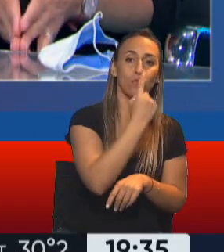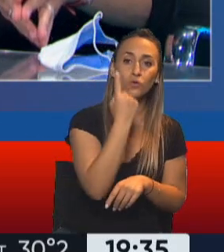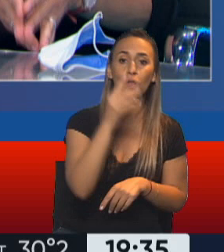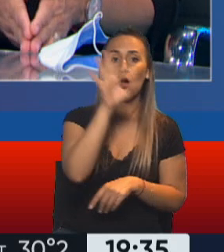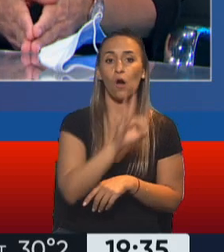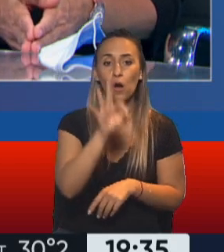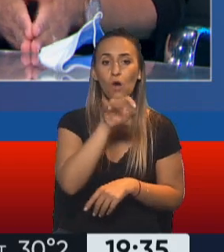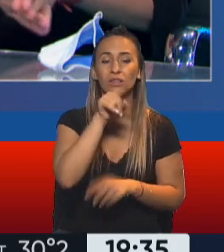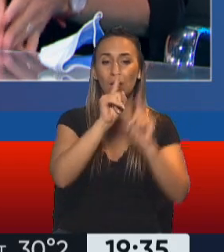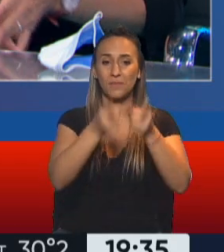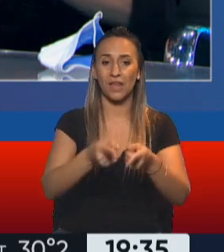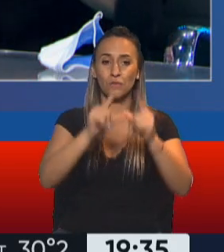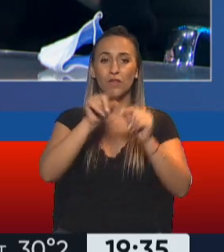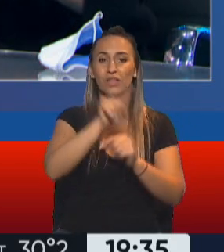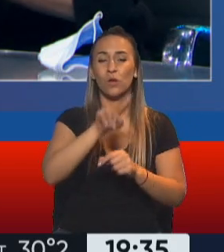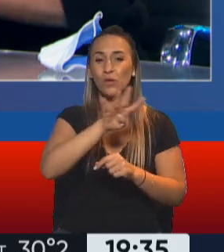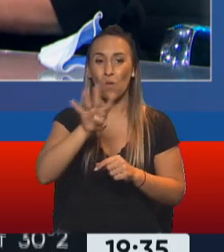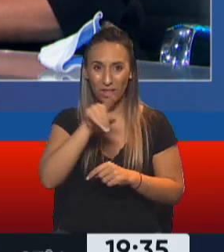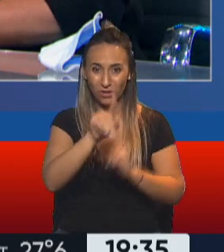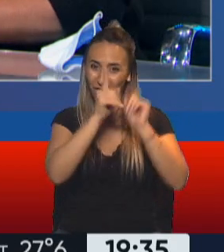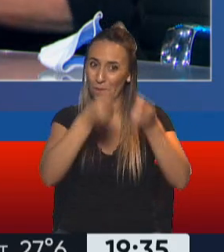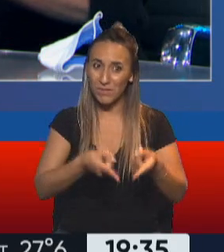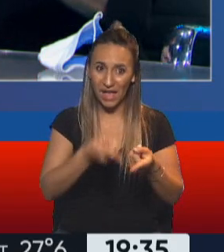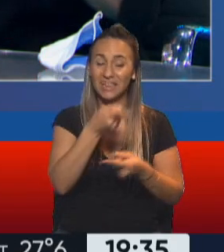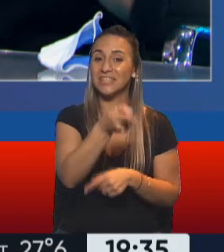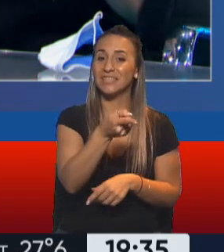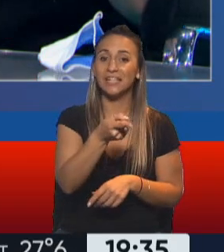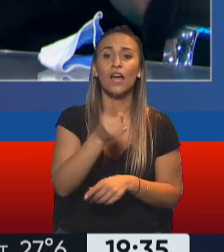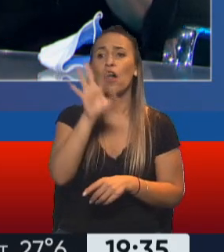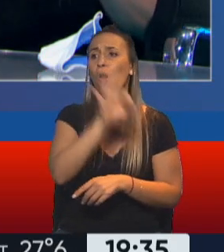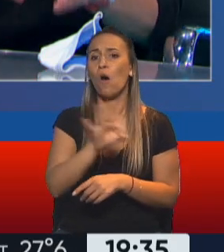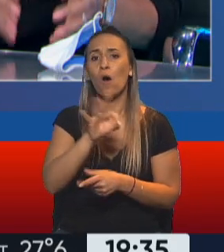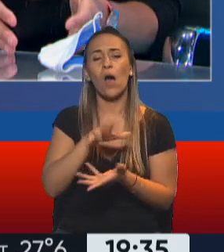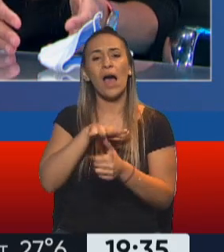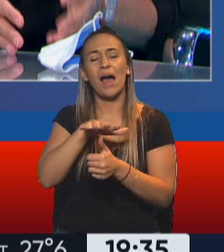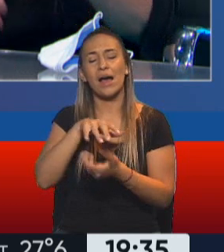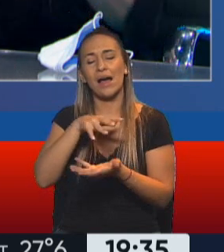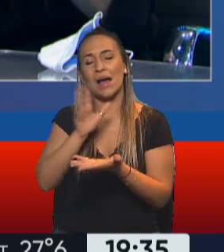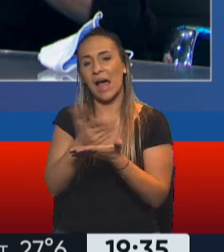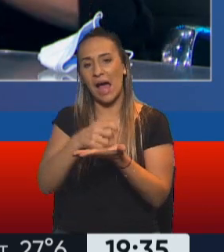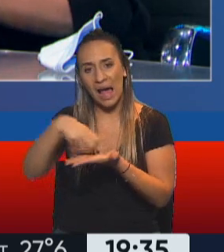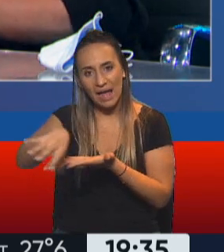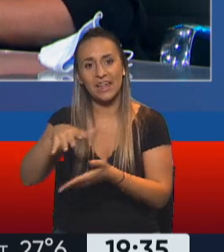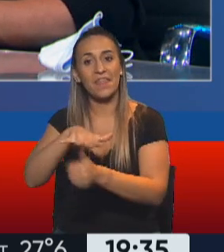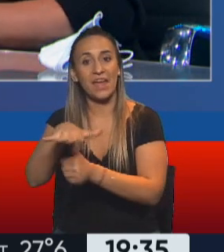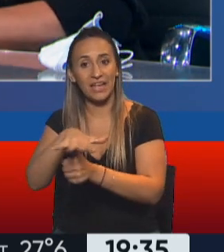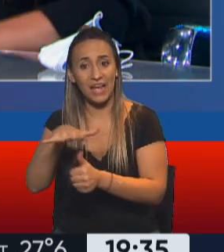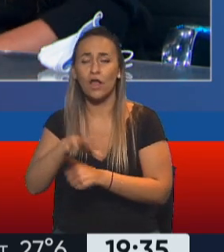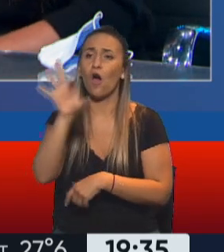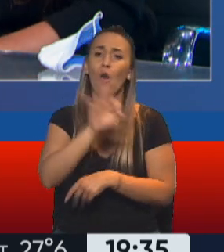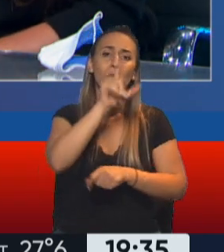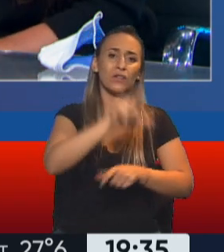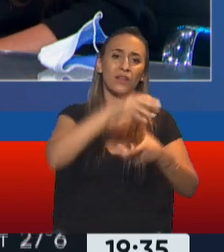los 365 días del año, quien está en un área de género en un municipio, quien tiene que intervenir en una comisaría, en el Poder